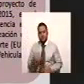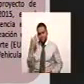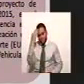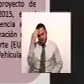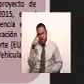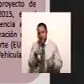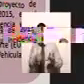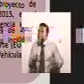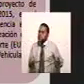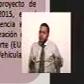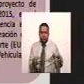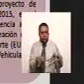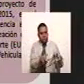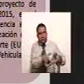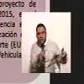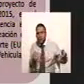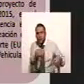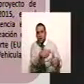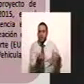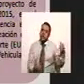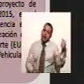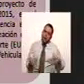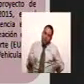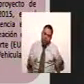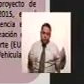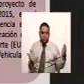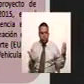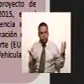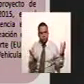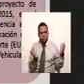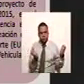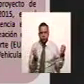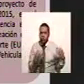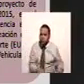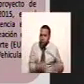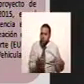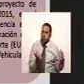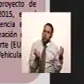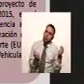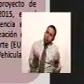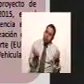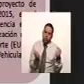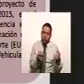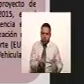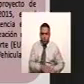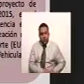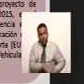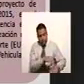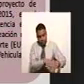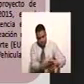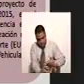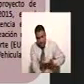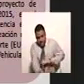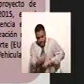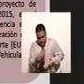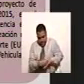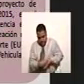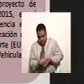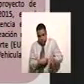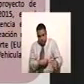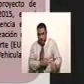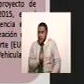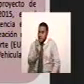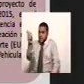pequeños transportadores esquilmándolos, vendiéndoles cupos, y después de cierto tiempo de haber adquirido el vehículo